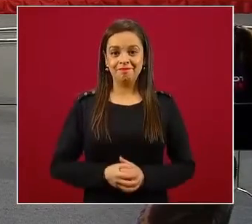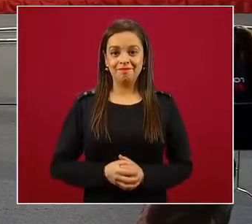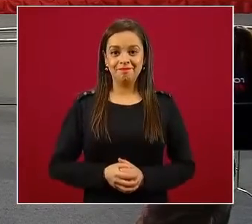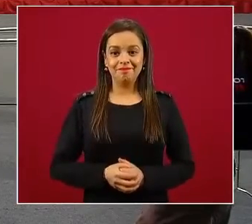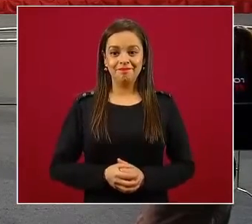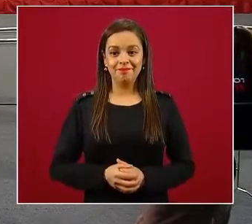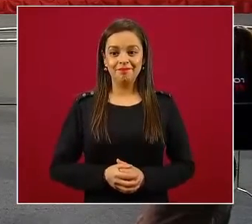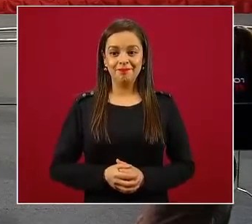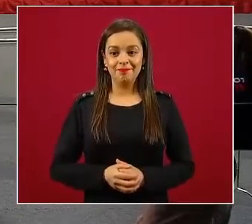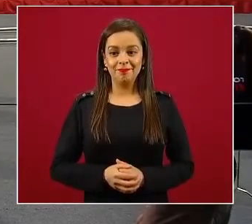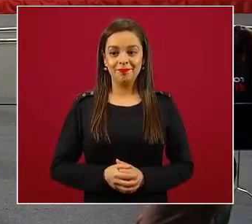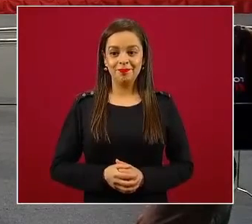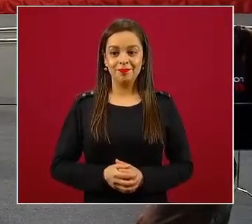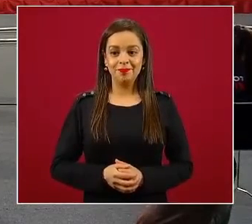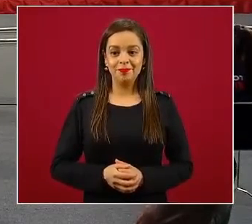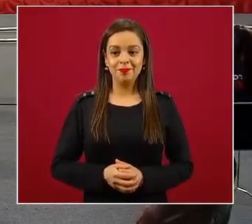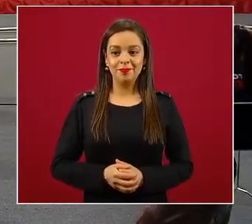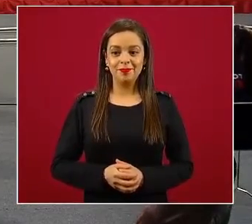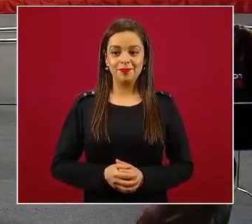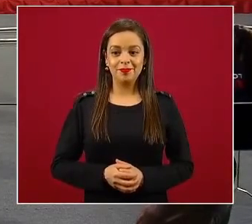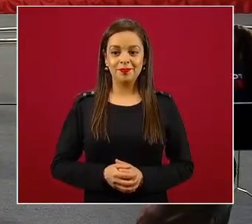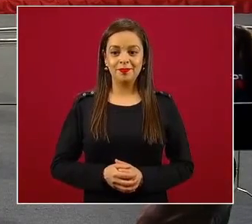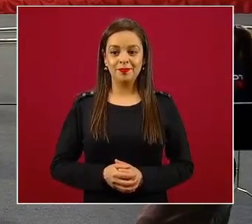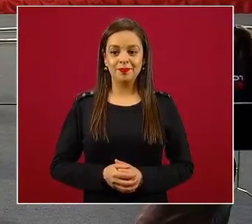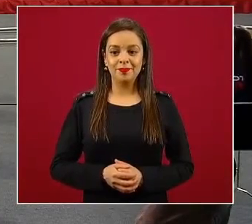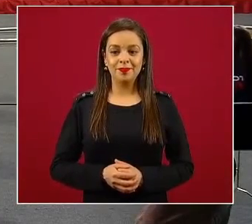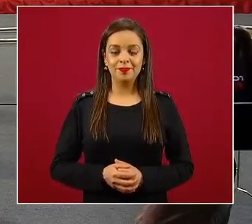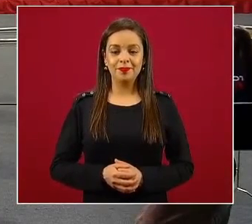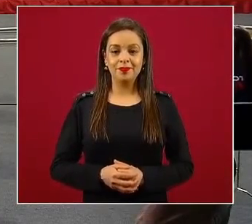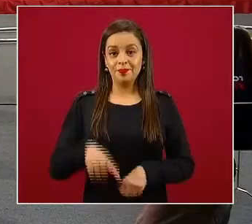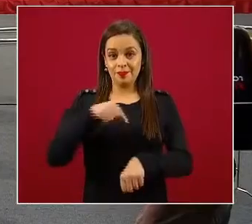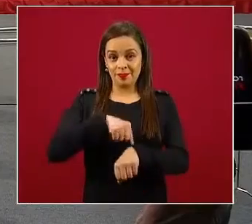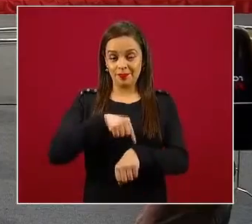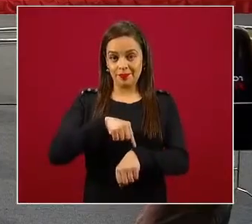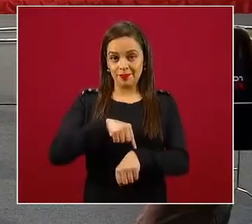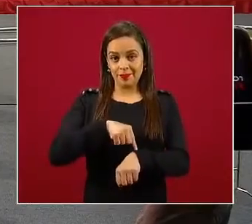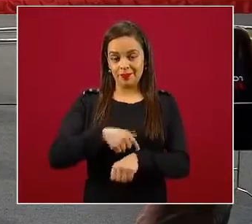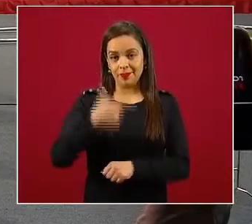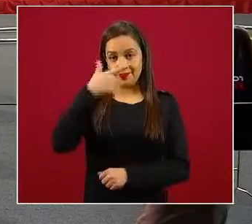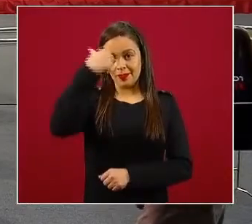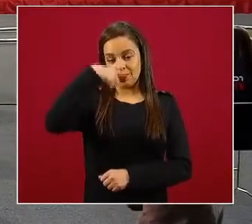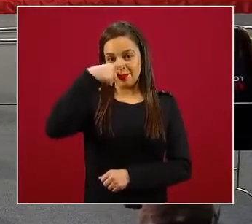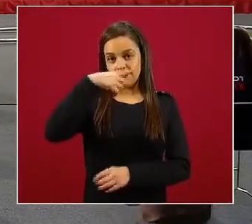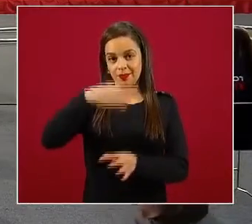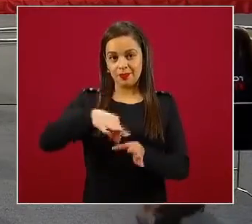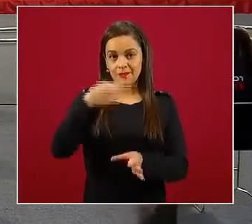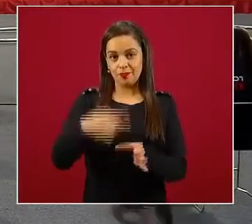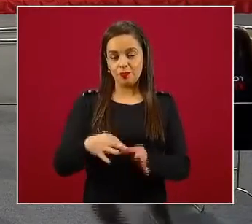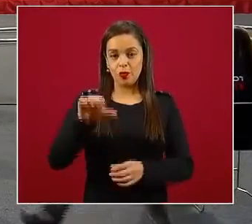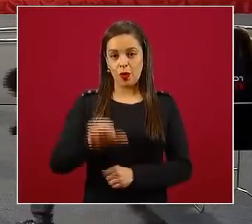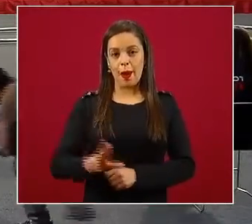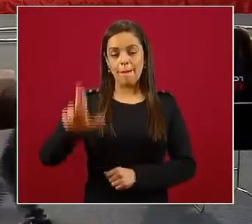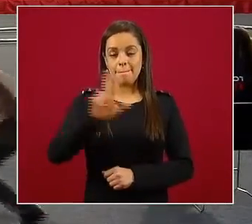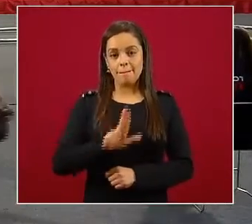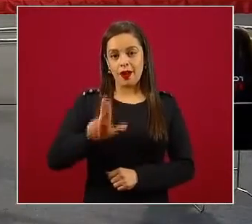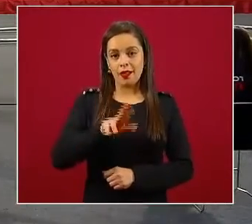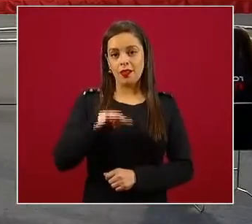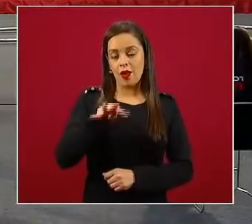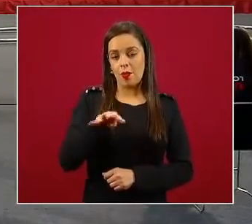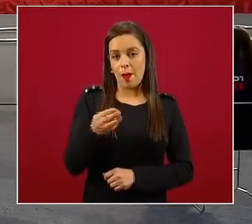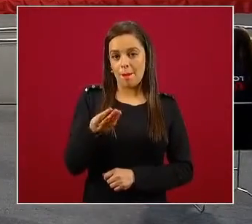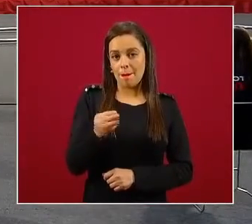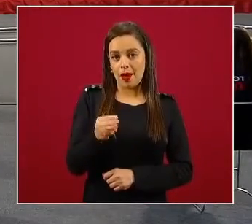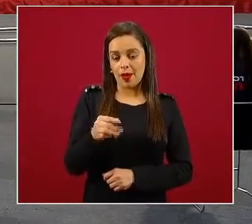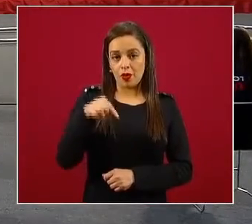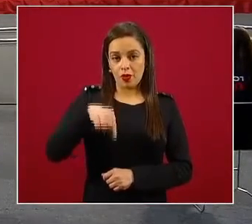Ahora sí me cambió el ritmo. Son las 19 horas del martes 19 de mayo.